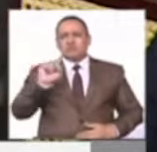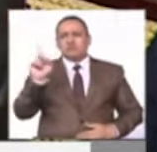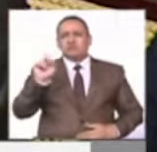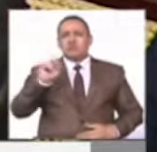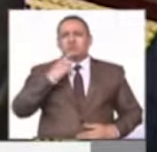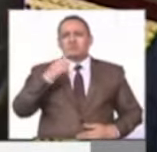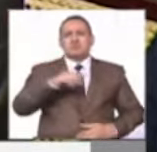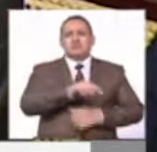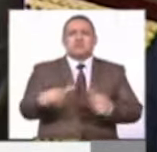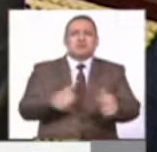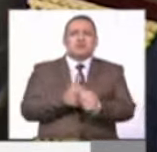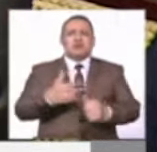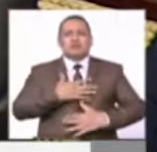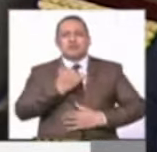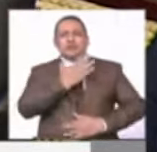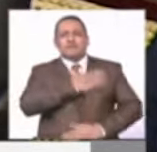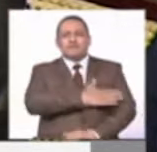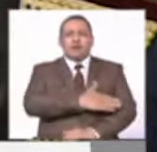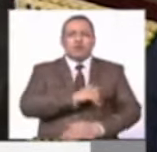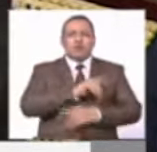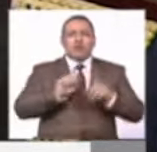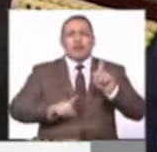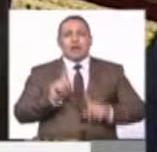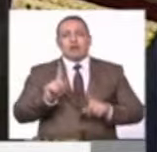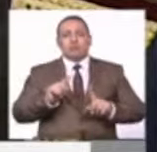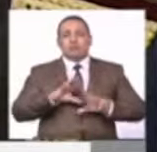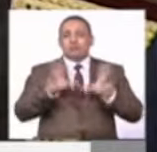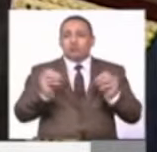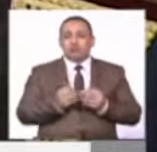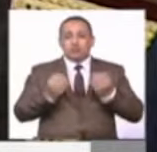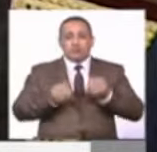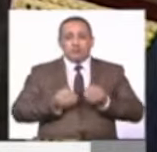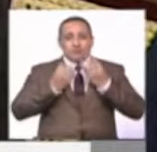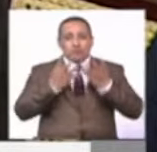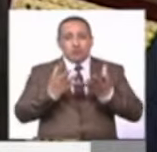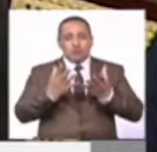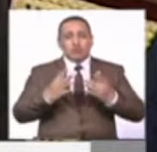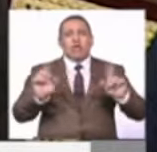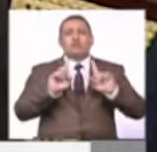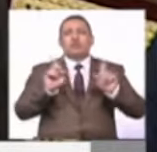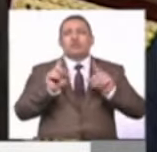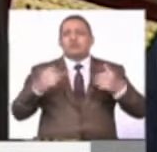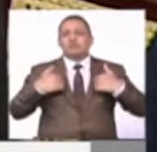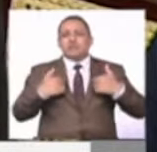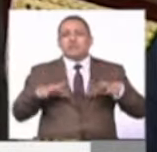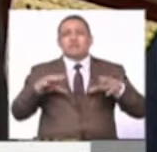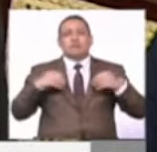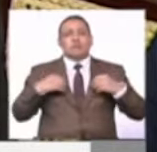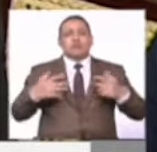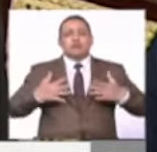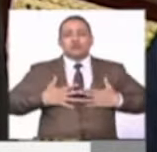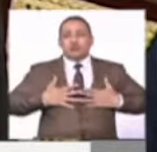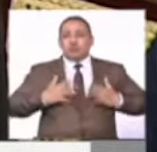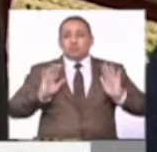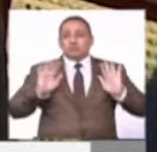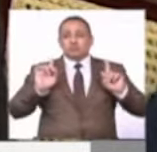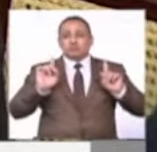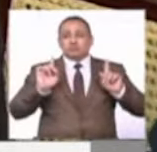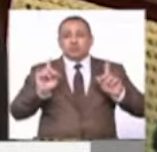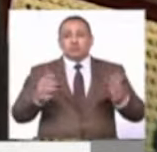interés subalterno por lo expuesto al no al considerar que no ha